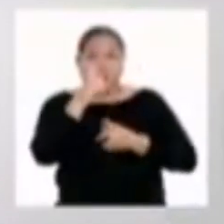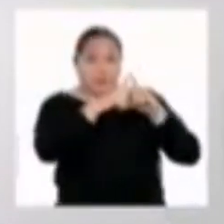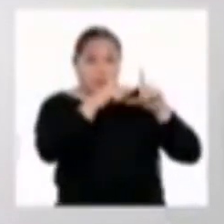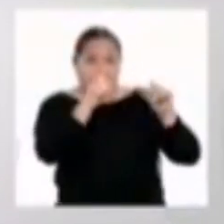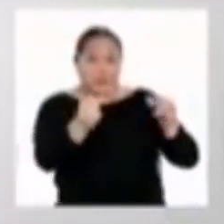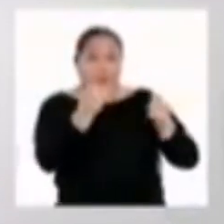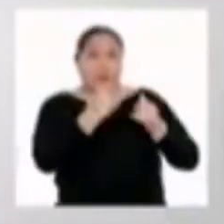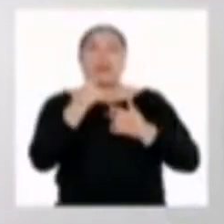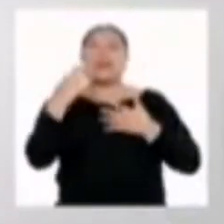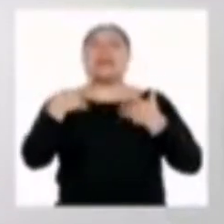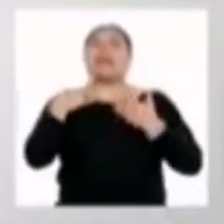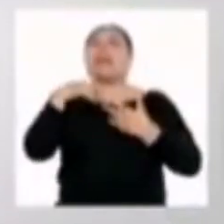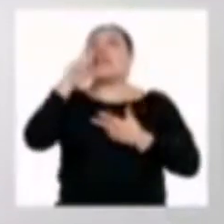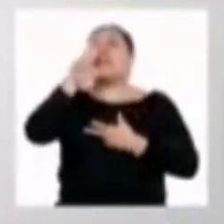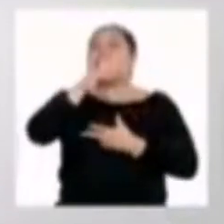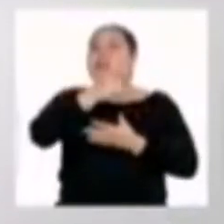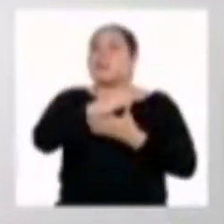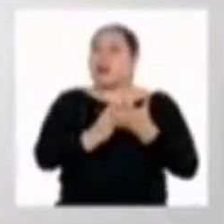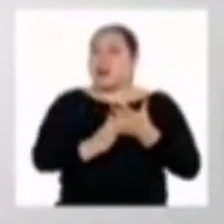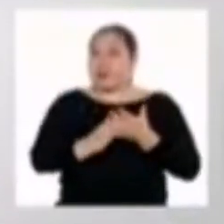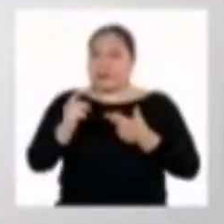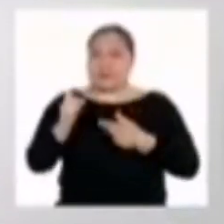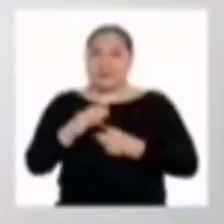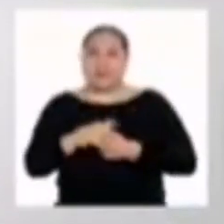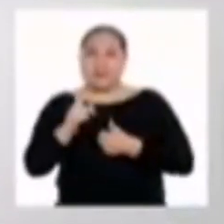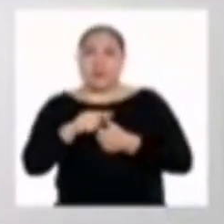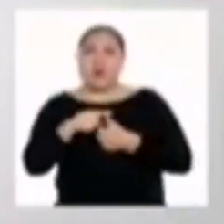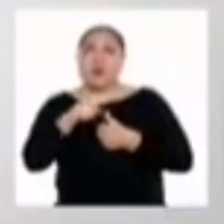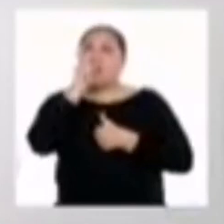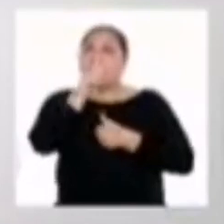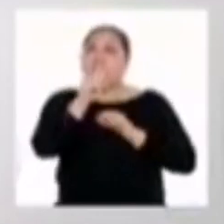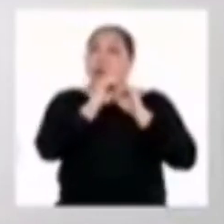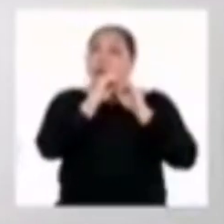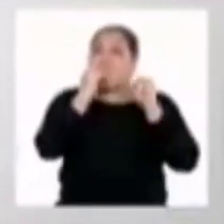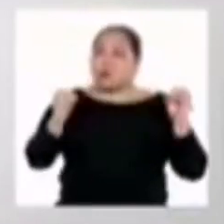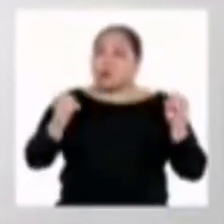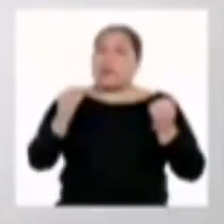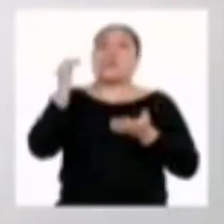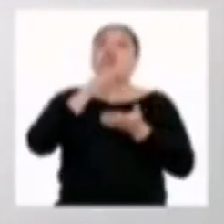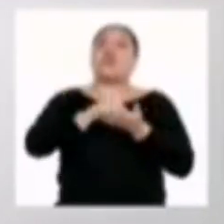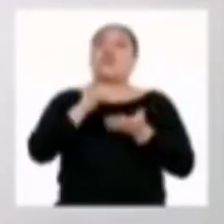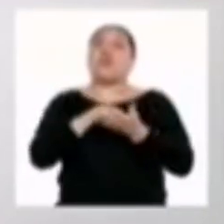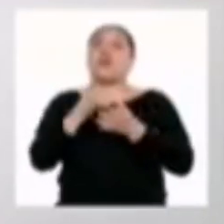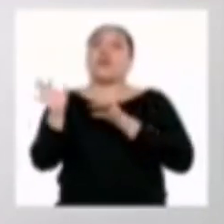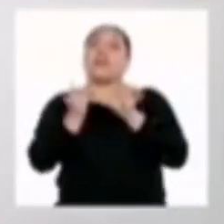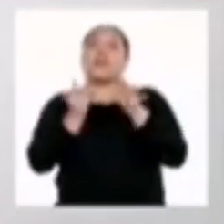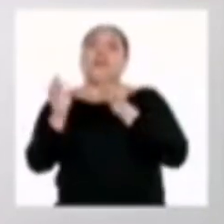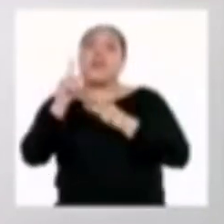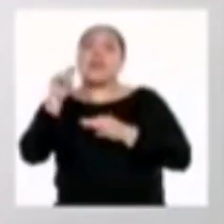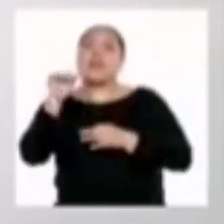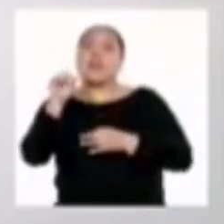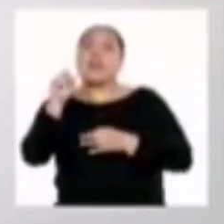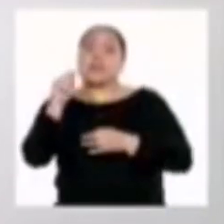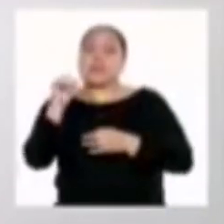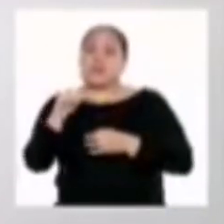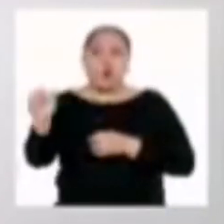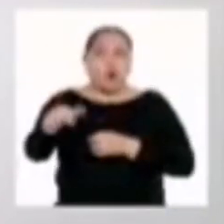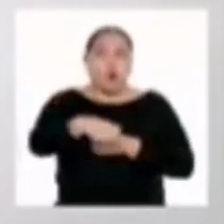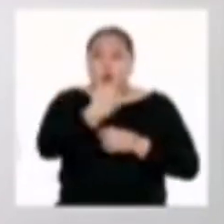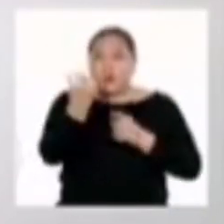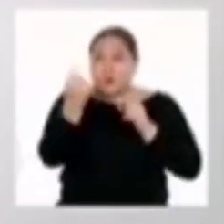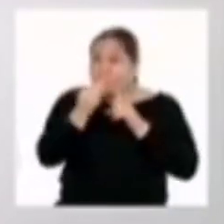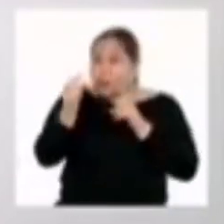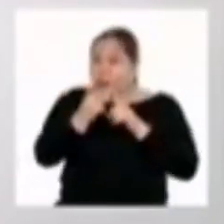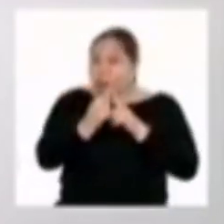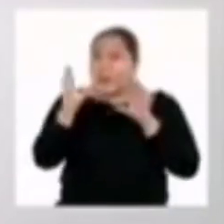puede tener tres elementos. Se compone de una oración que reitera la tesis, es decir, con otras